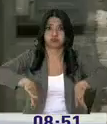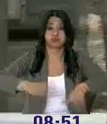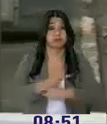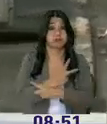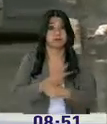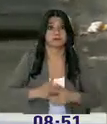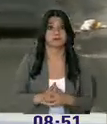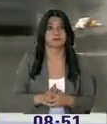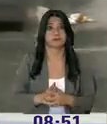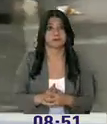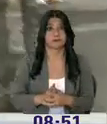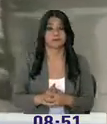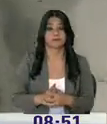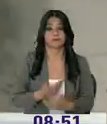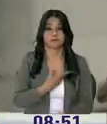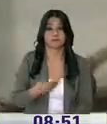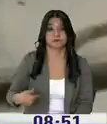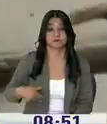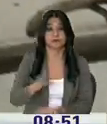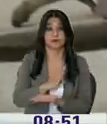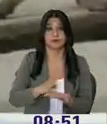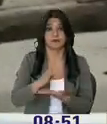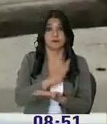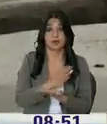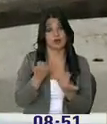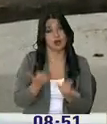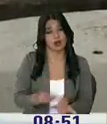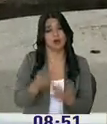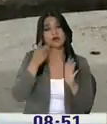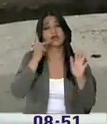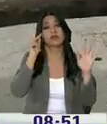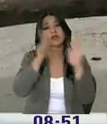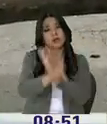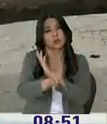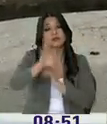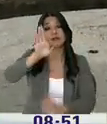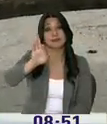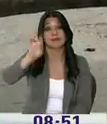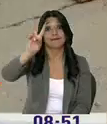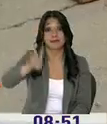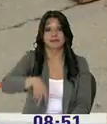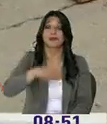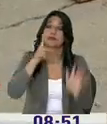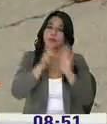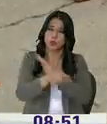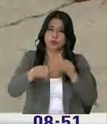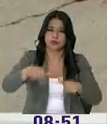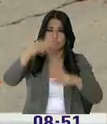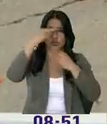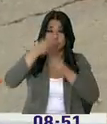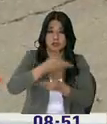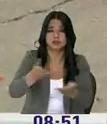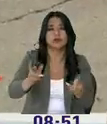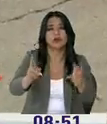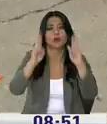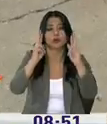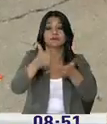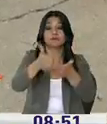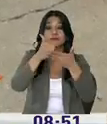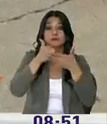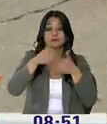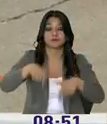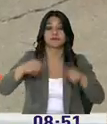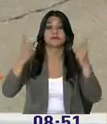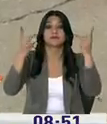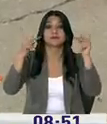los dirigentes barriales esperan que una vez expuesto el problema a través de tvc en la comunidad la ayuda llegue de inmediato para el sector de la kennedy